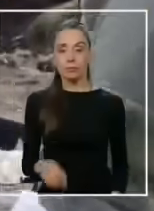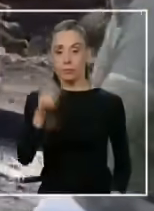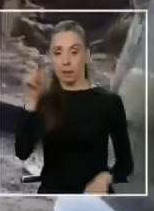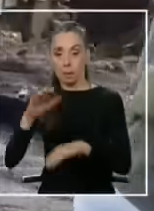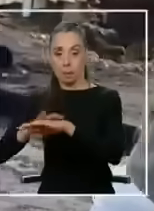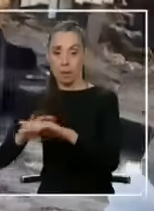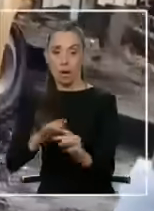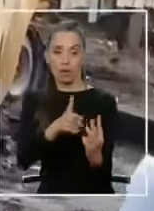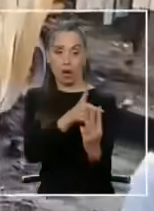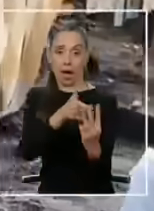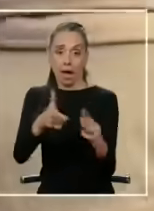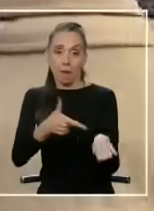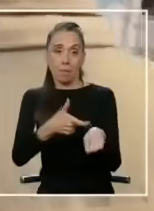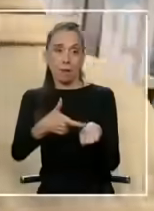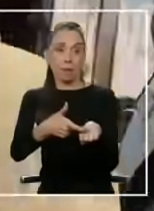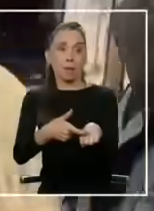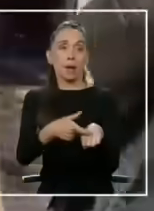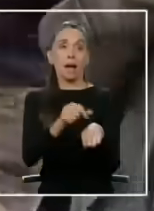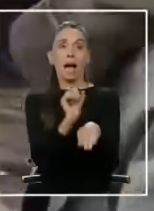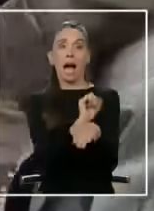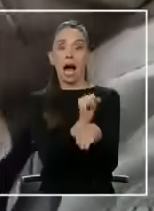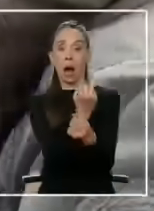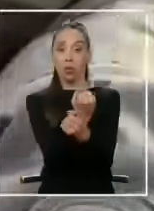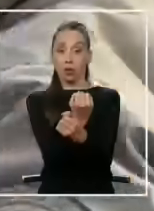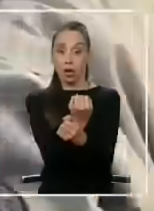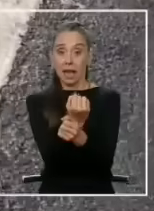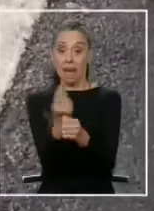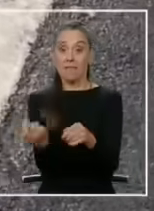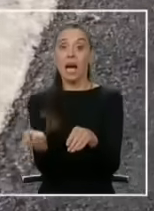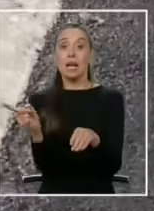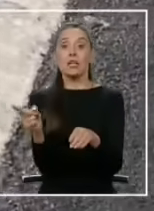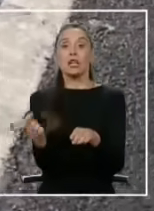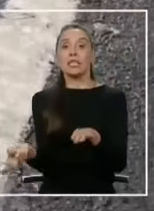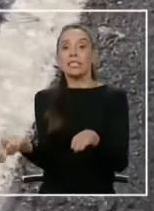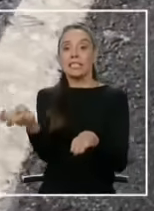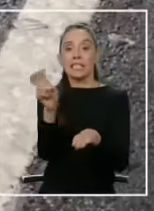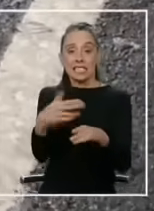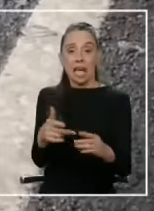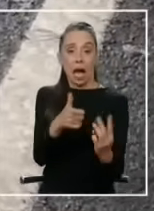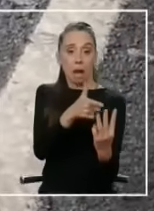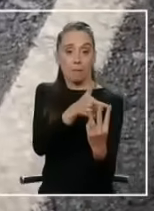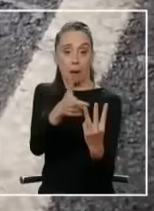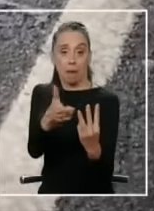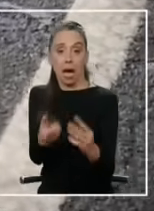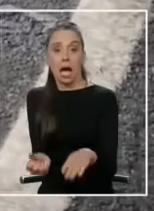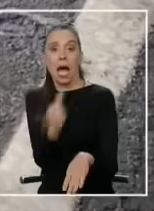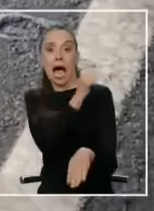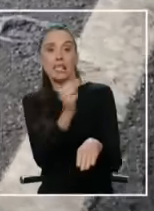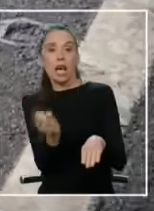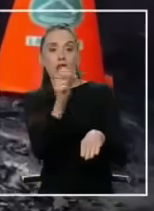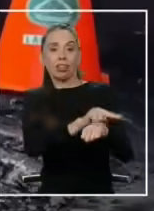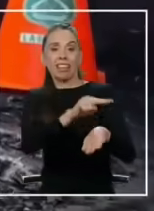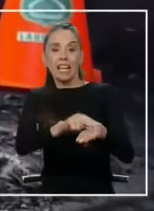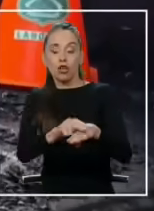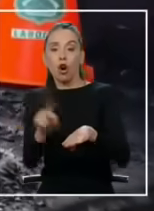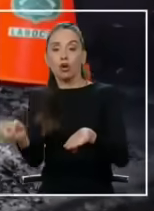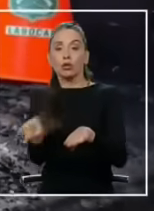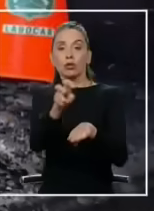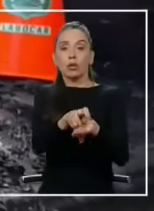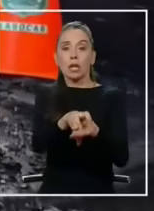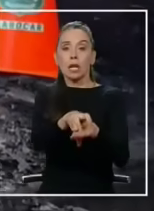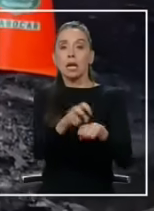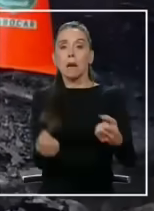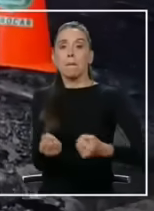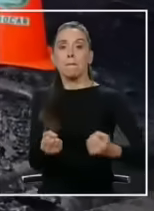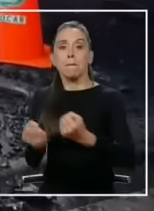Los asesinos manejaron este vehículo policial con los cuerpos luego de dispararles. Para no dejar evidencias, alteraron el sitio